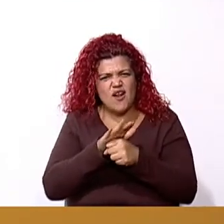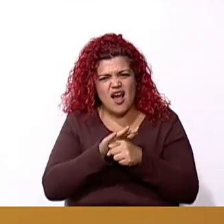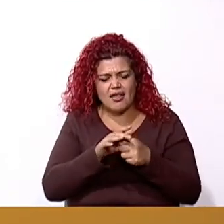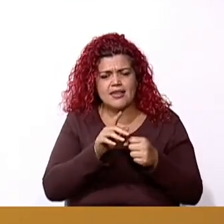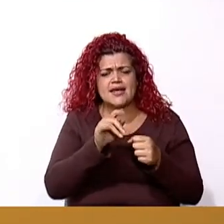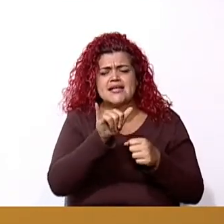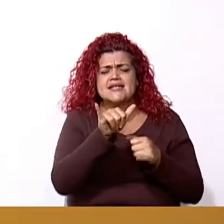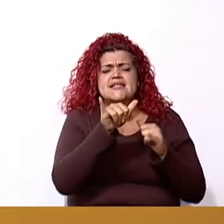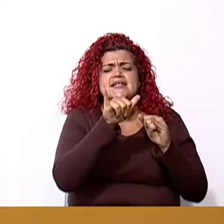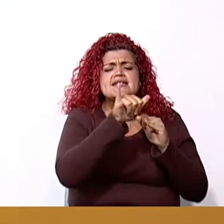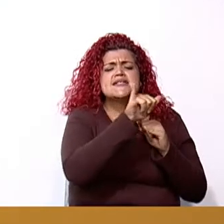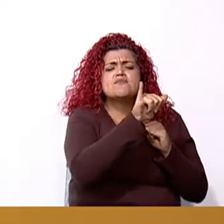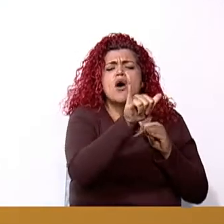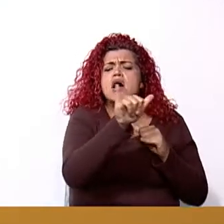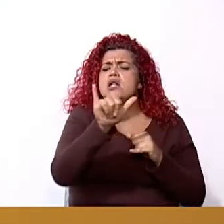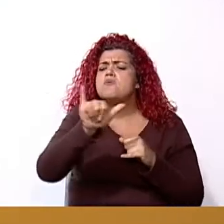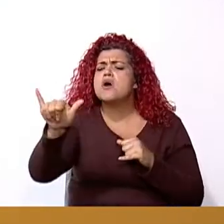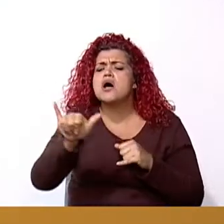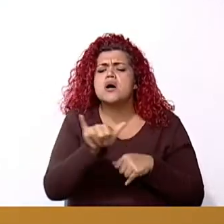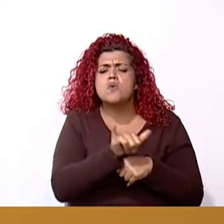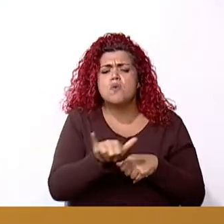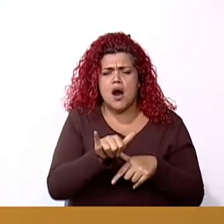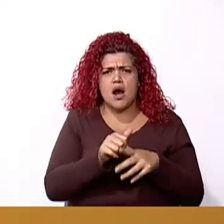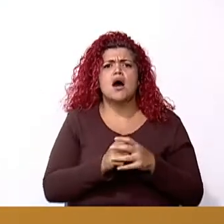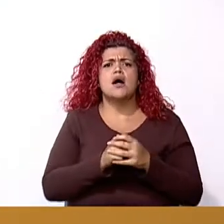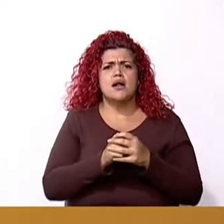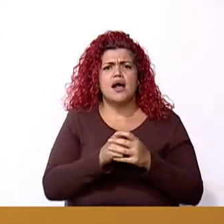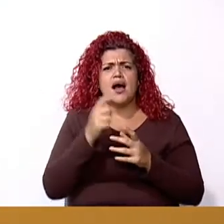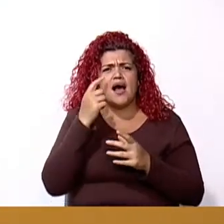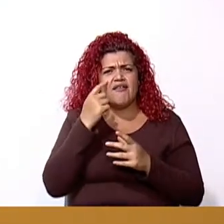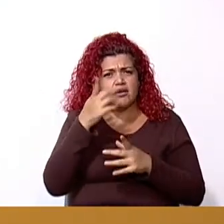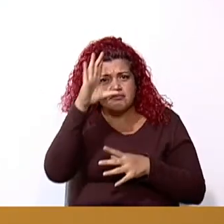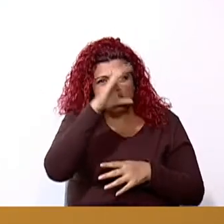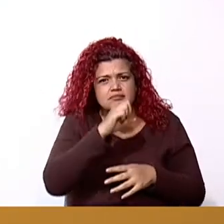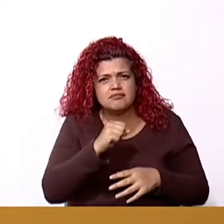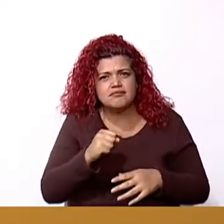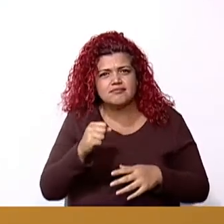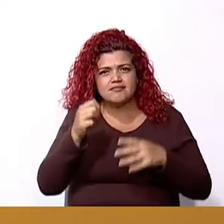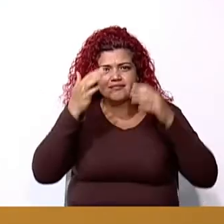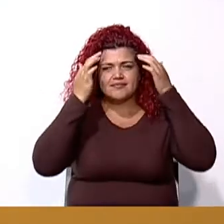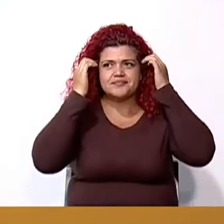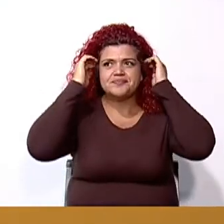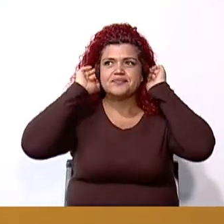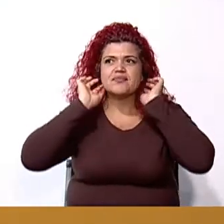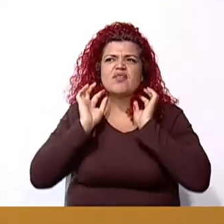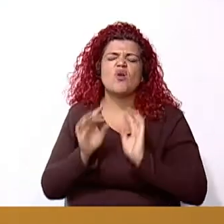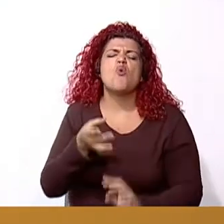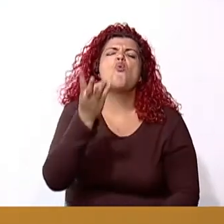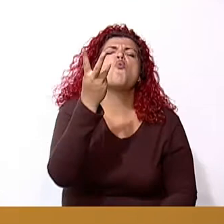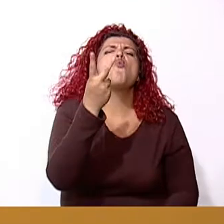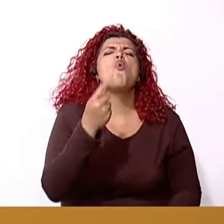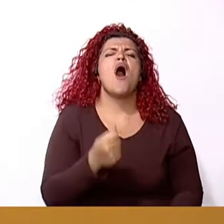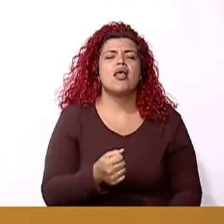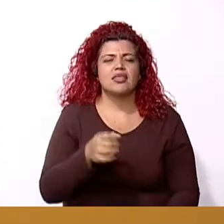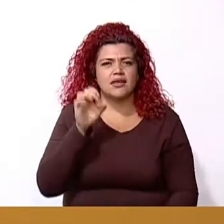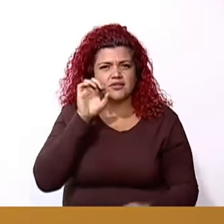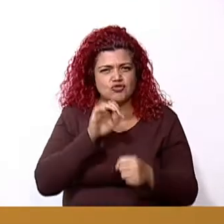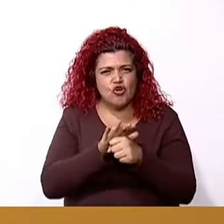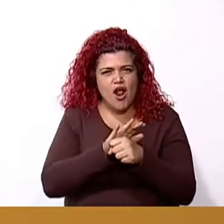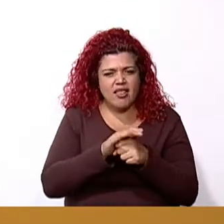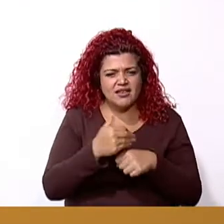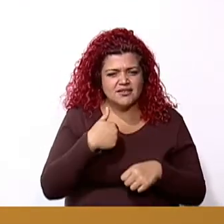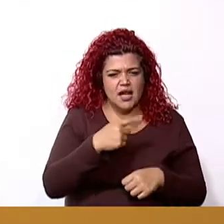en partes iguales. A ver, ¿se dieron cuenta cuántos chocolates coloqué en la